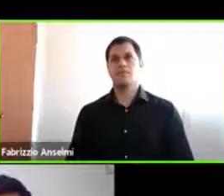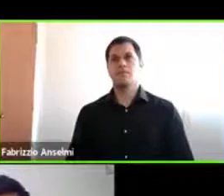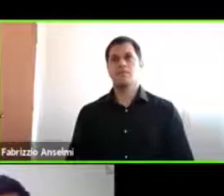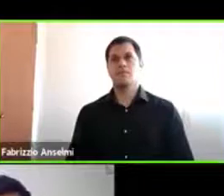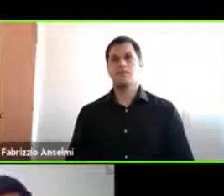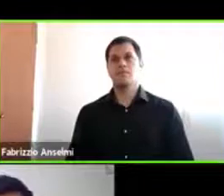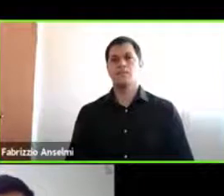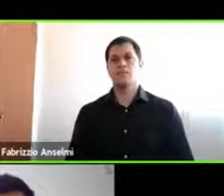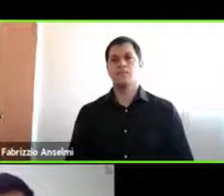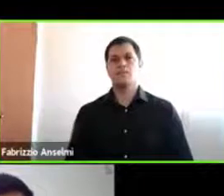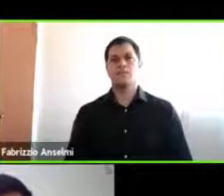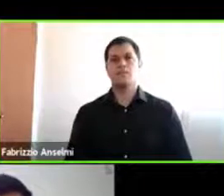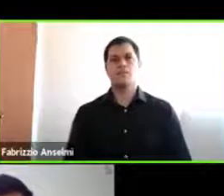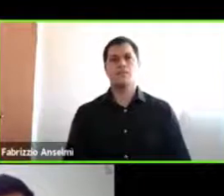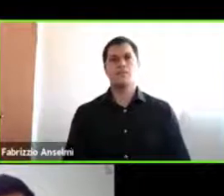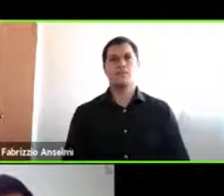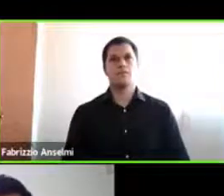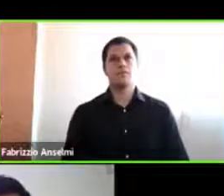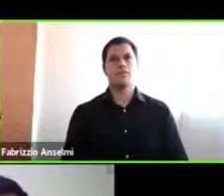Camila y en la misma línea